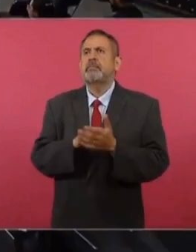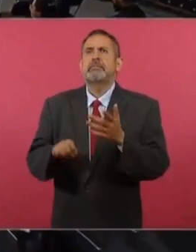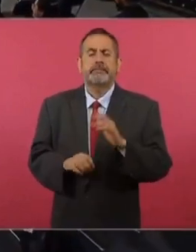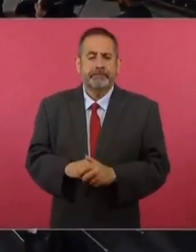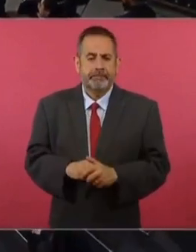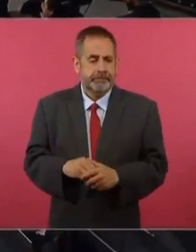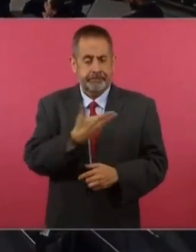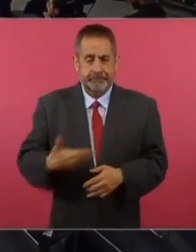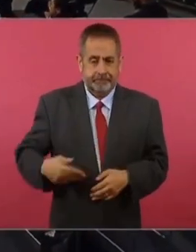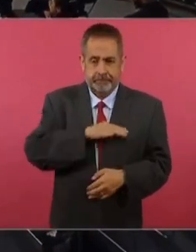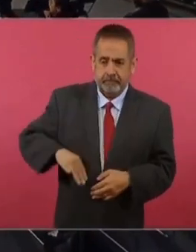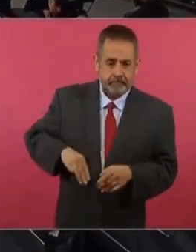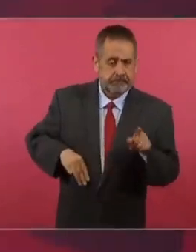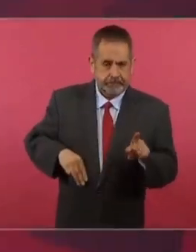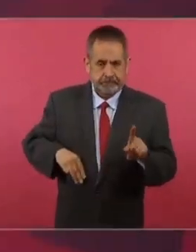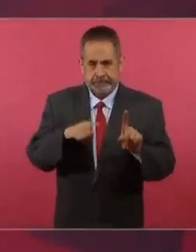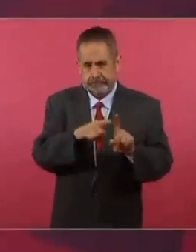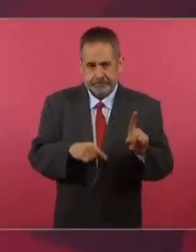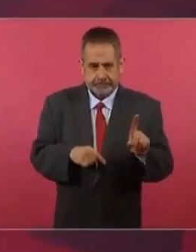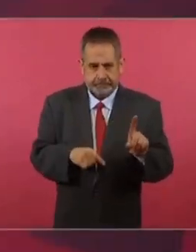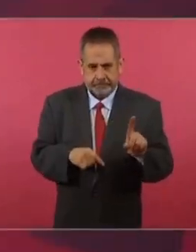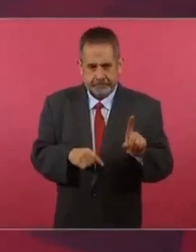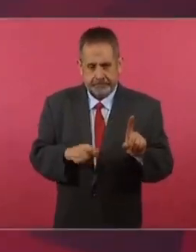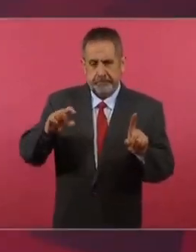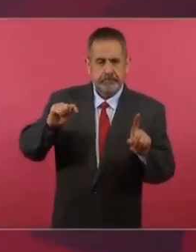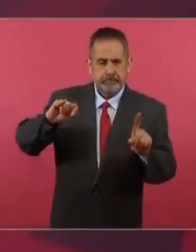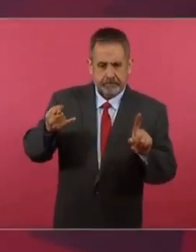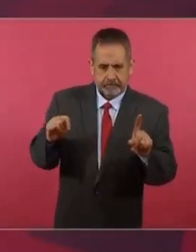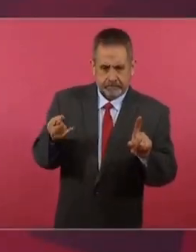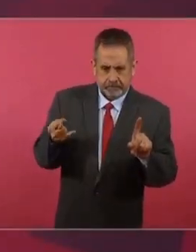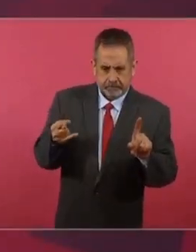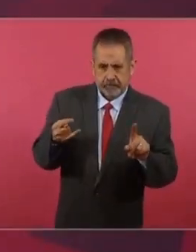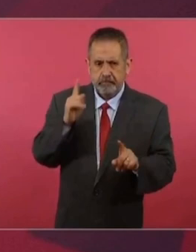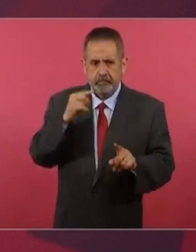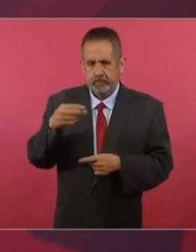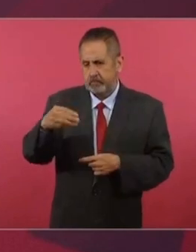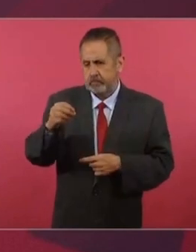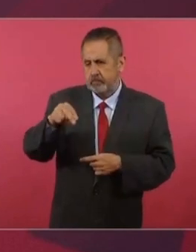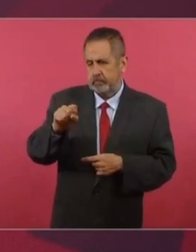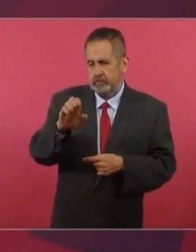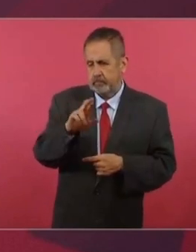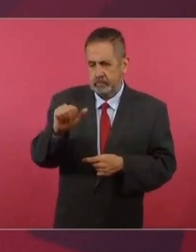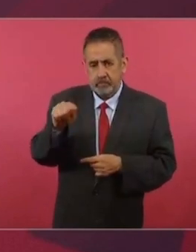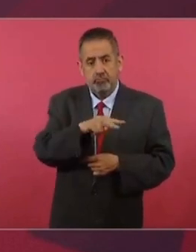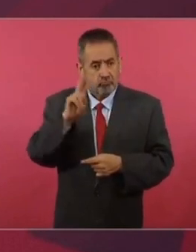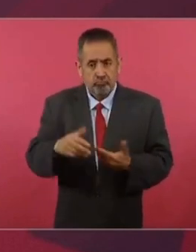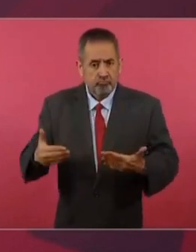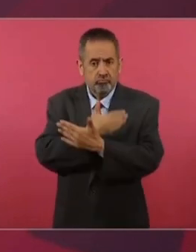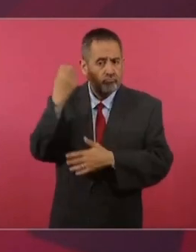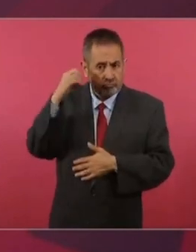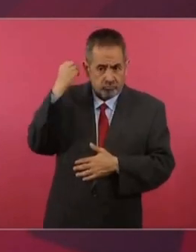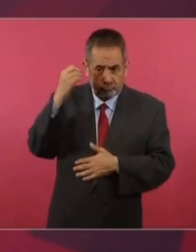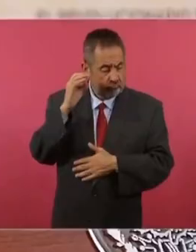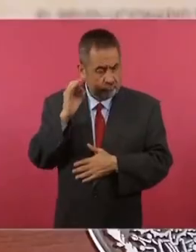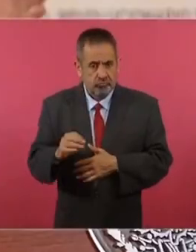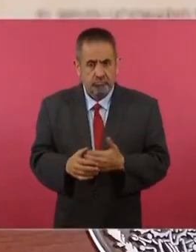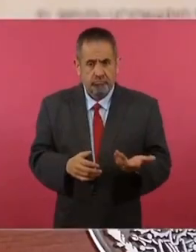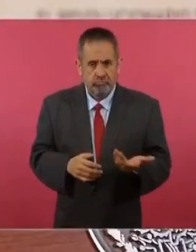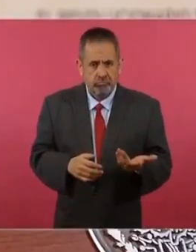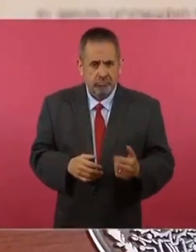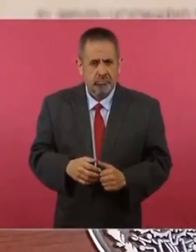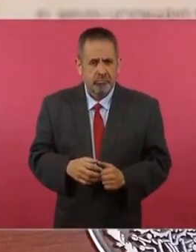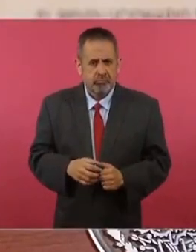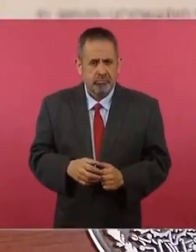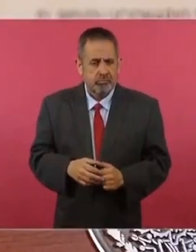la presidenta municipal de Tijuana Monserrat es original de Oaxaca no puede